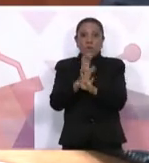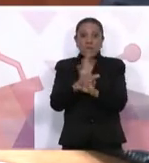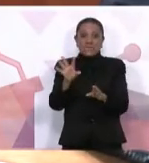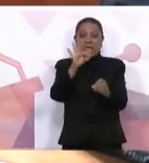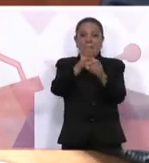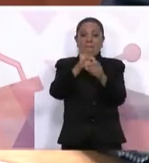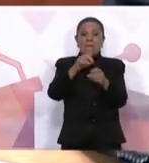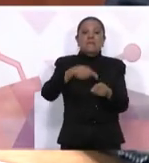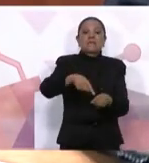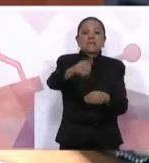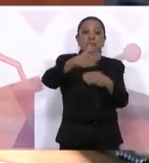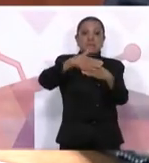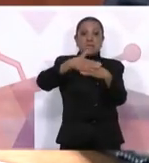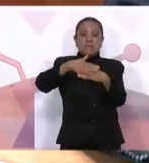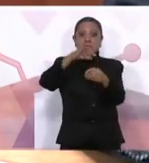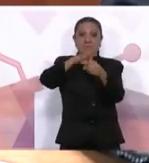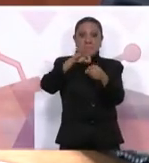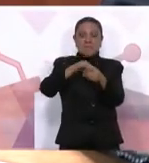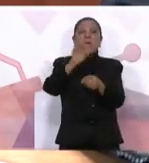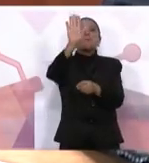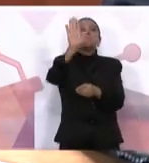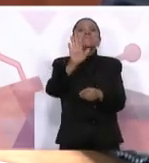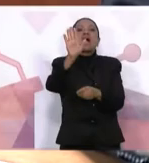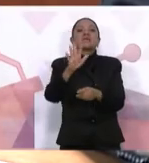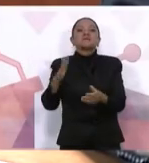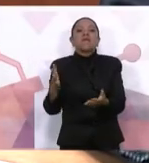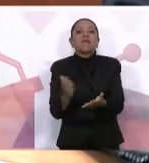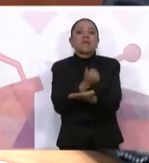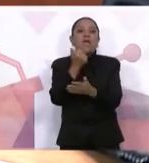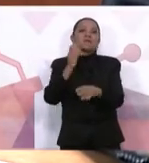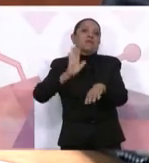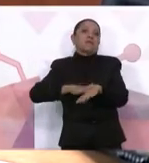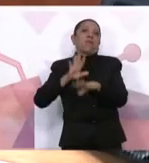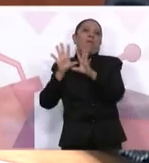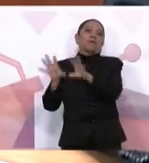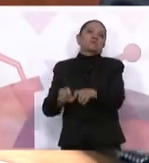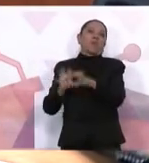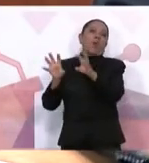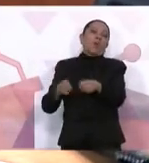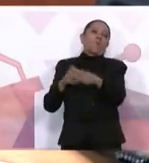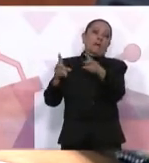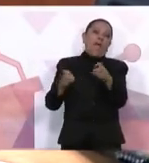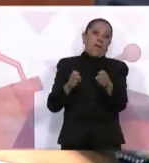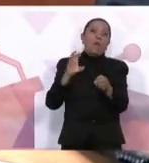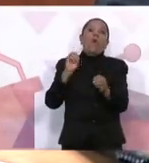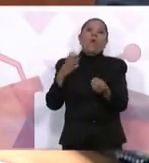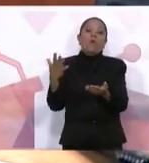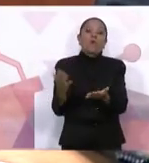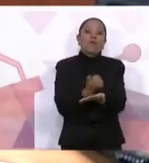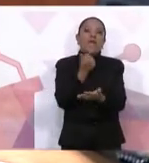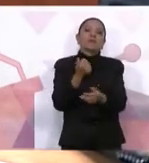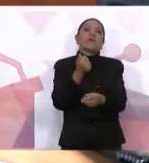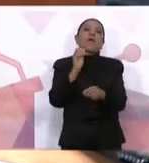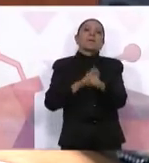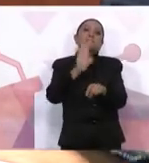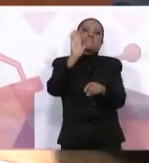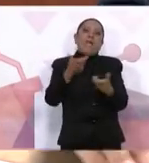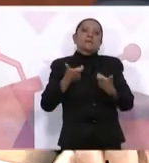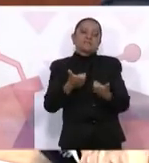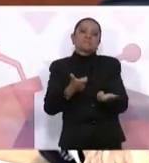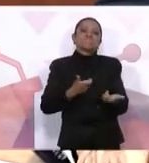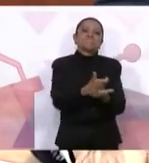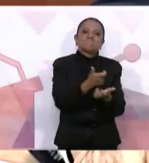ser que gana el que más roba que gana el que más invierte en propaganda que gana